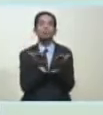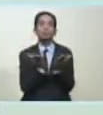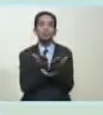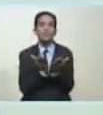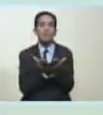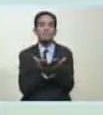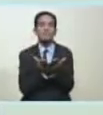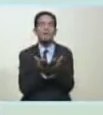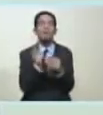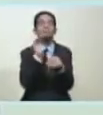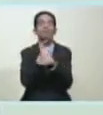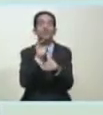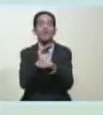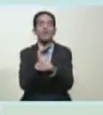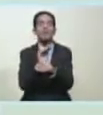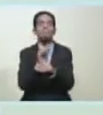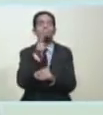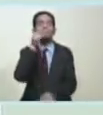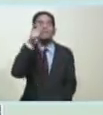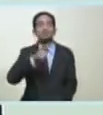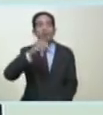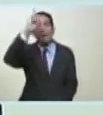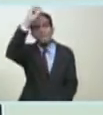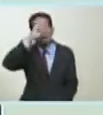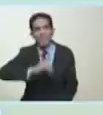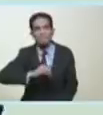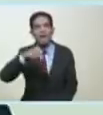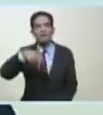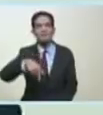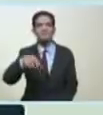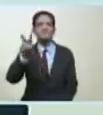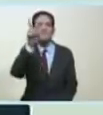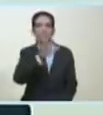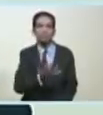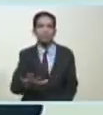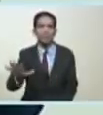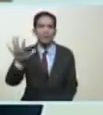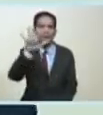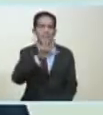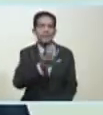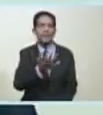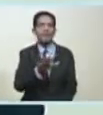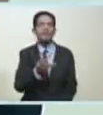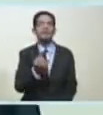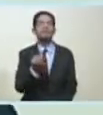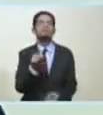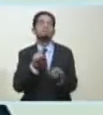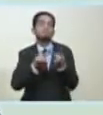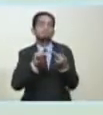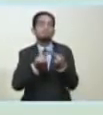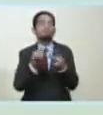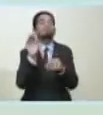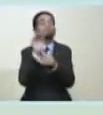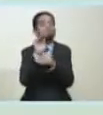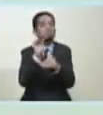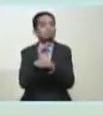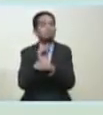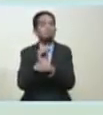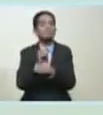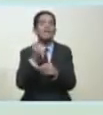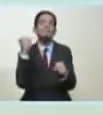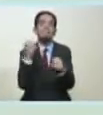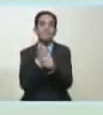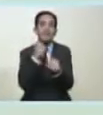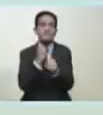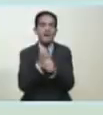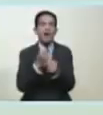al millón de personas con alguna discapacidad que tenemos en el país. Es clave proteger el empleo, la estabilidad. Es clave proteger